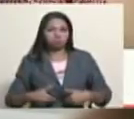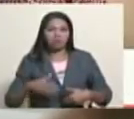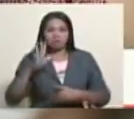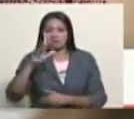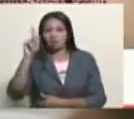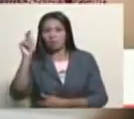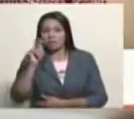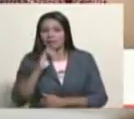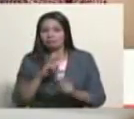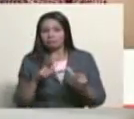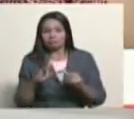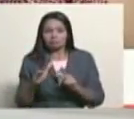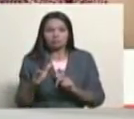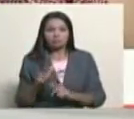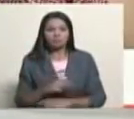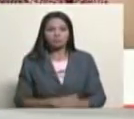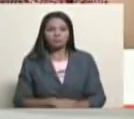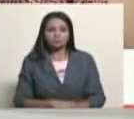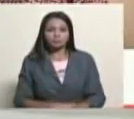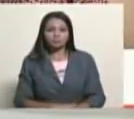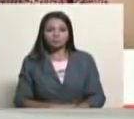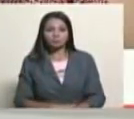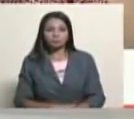5 meses intensos.